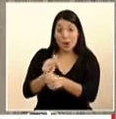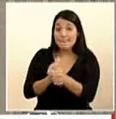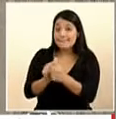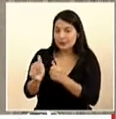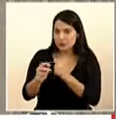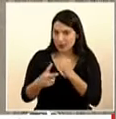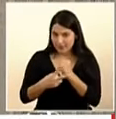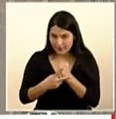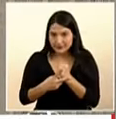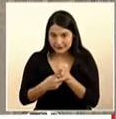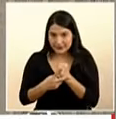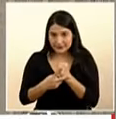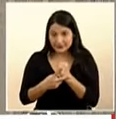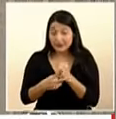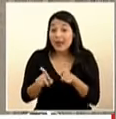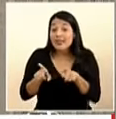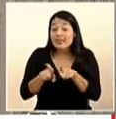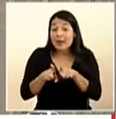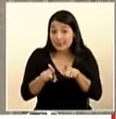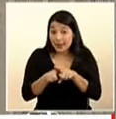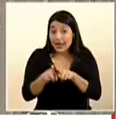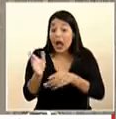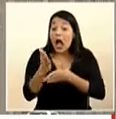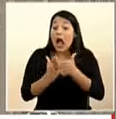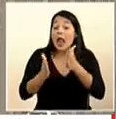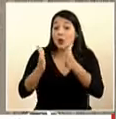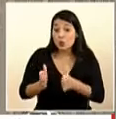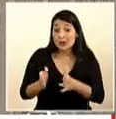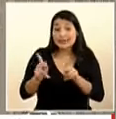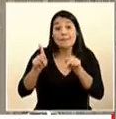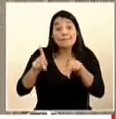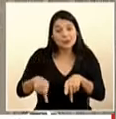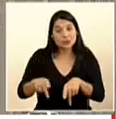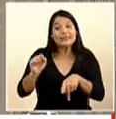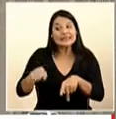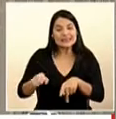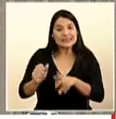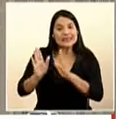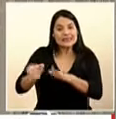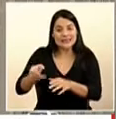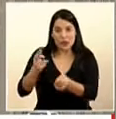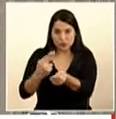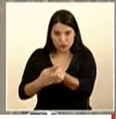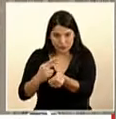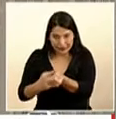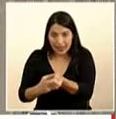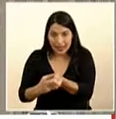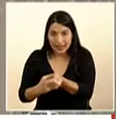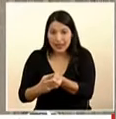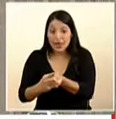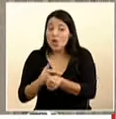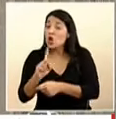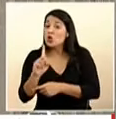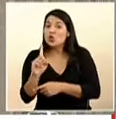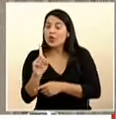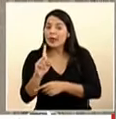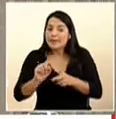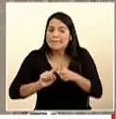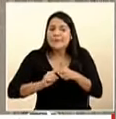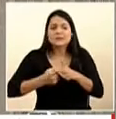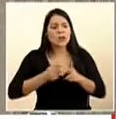inclusive algunos de los que están hospitalizados empezaron no hospitalizados y evolucionaron a un punto